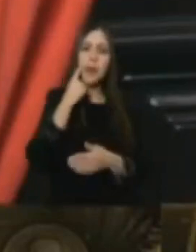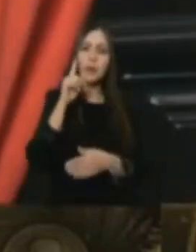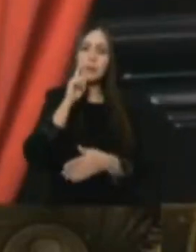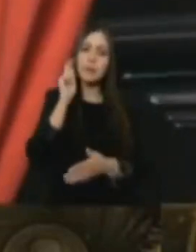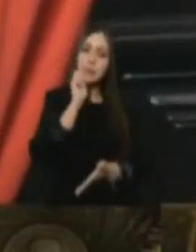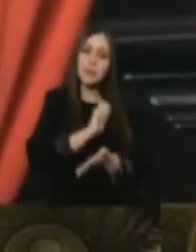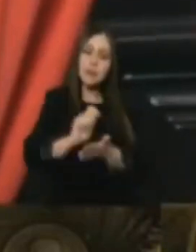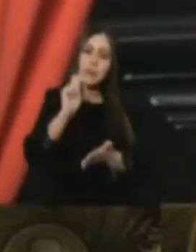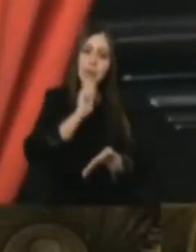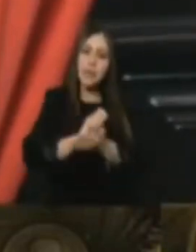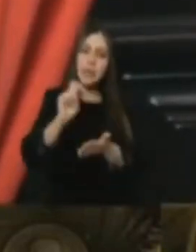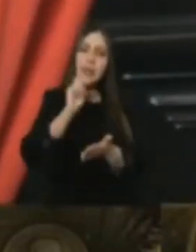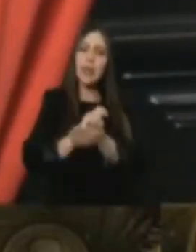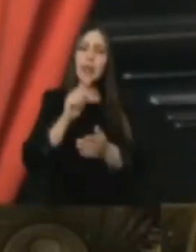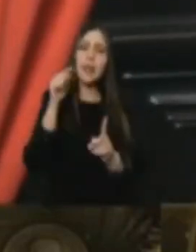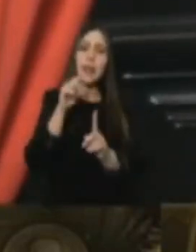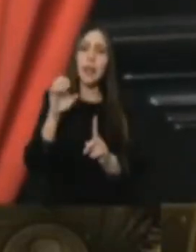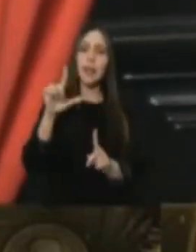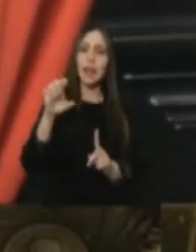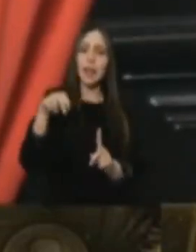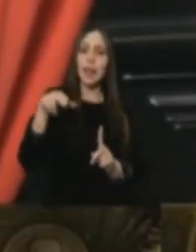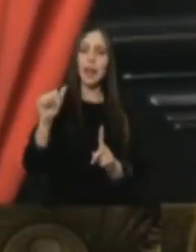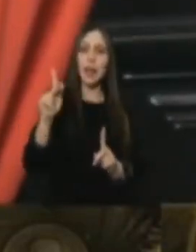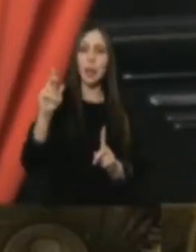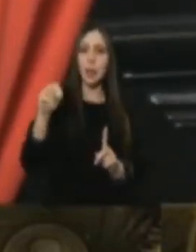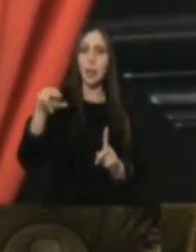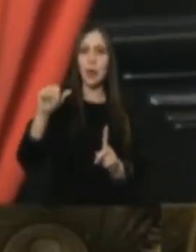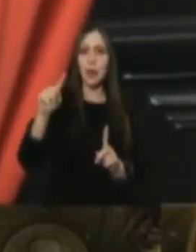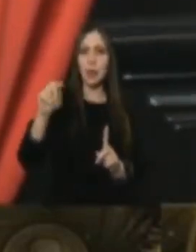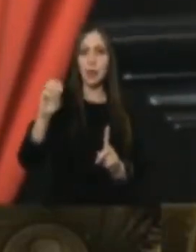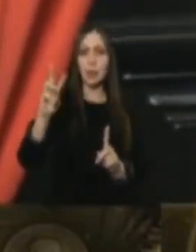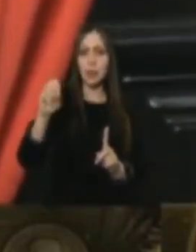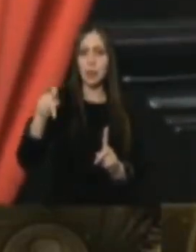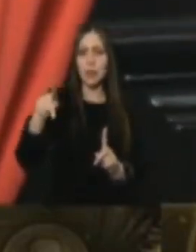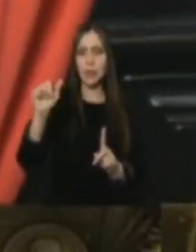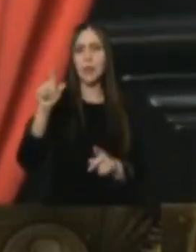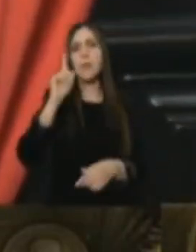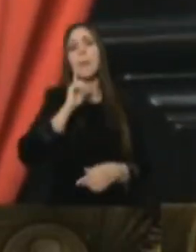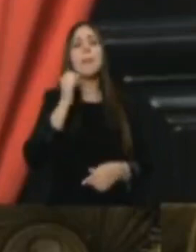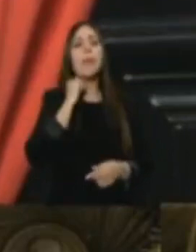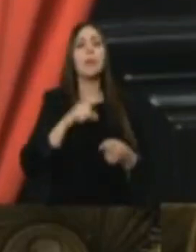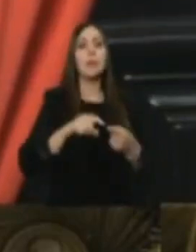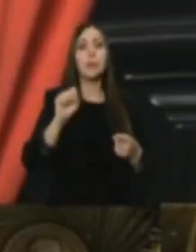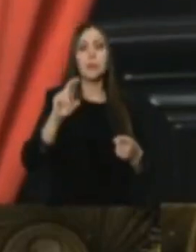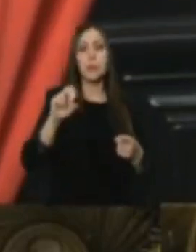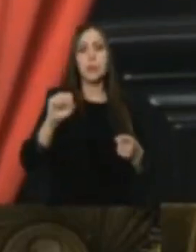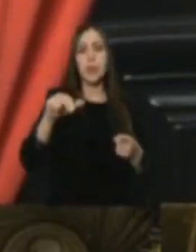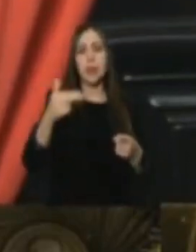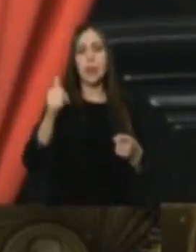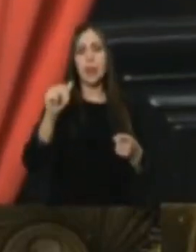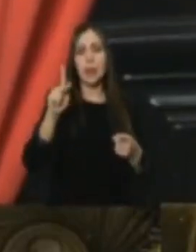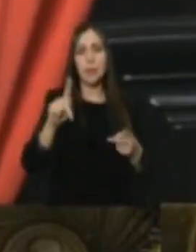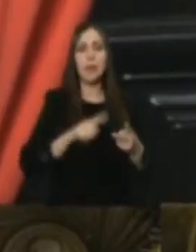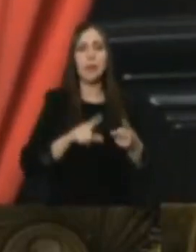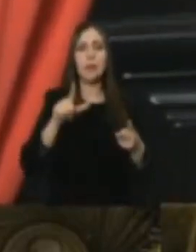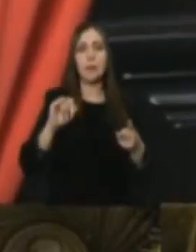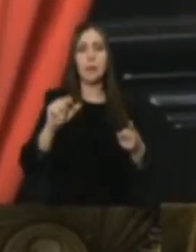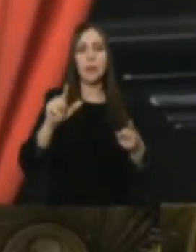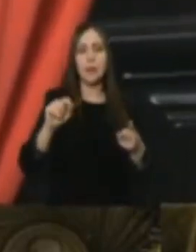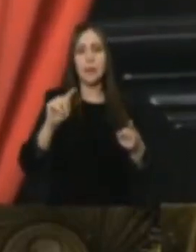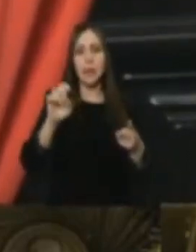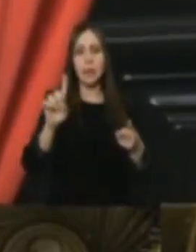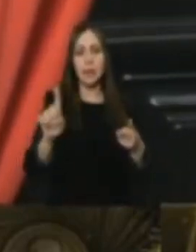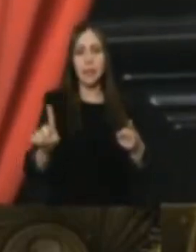Elena Poniatowska Amor, la senadora Susana Iturribarría, la senadora Lili Telles, la senadora